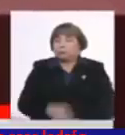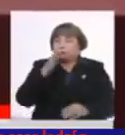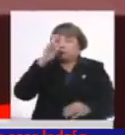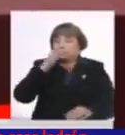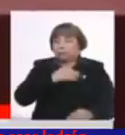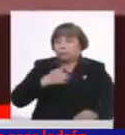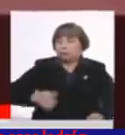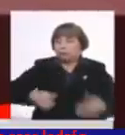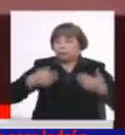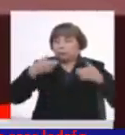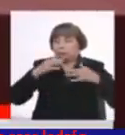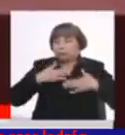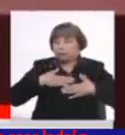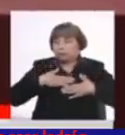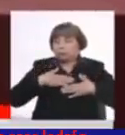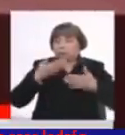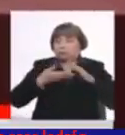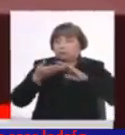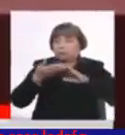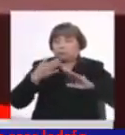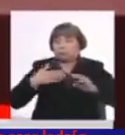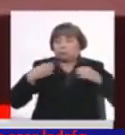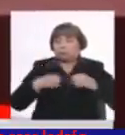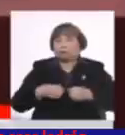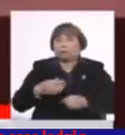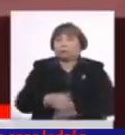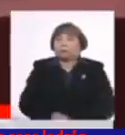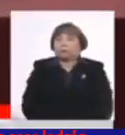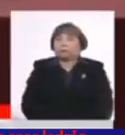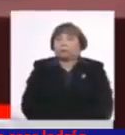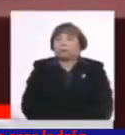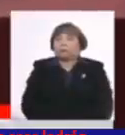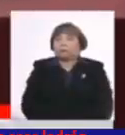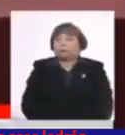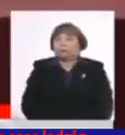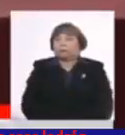Señor presidente, no sé si me permite yo brindárselo, el domicilio procesal.